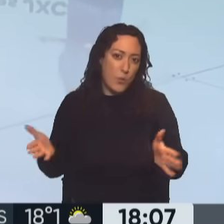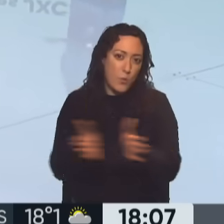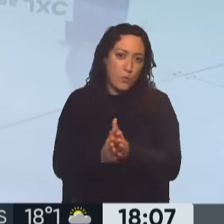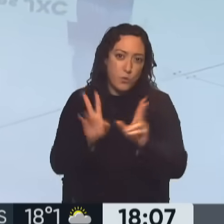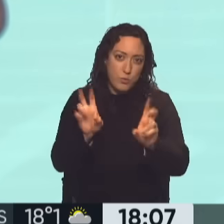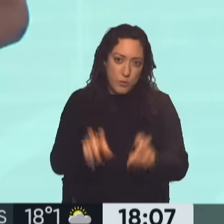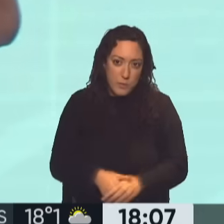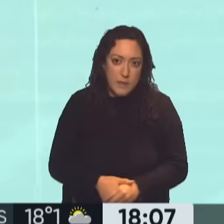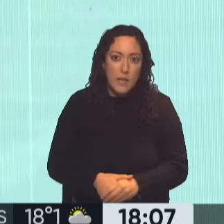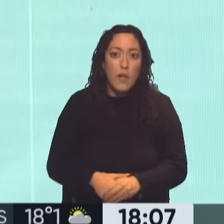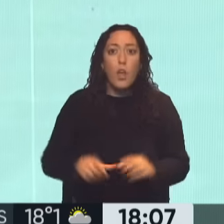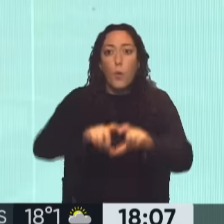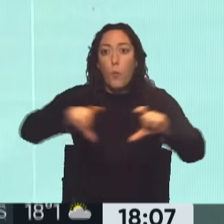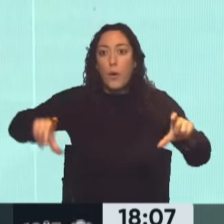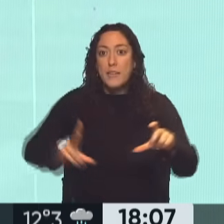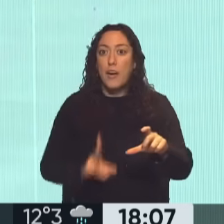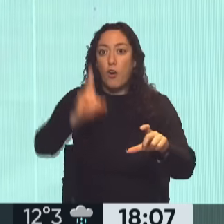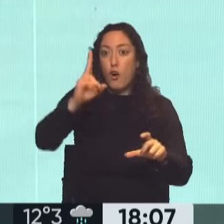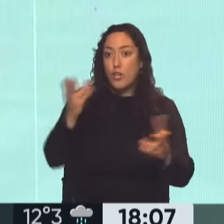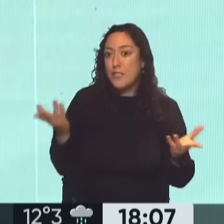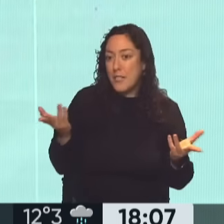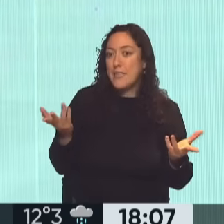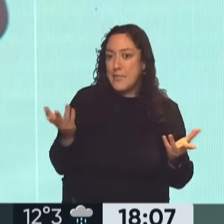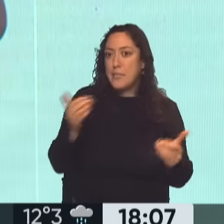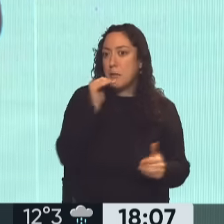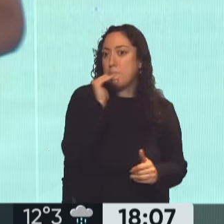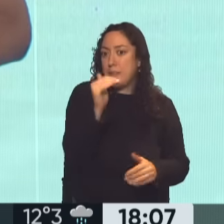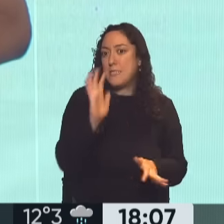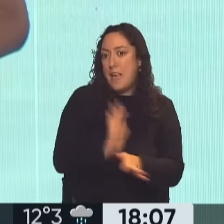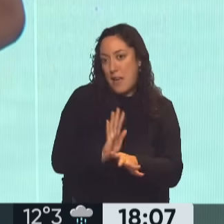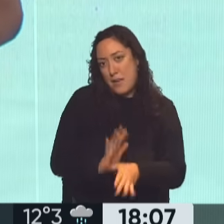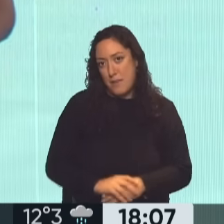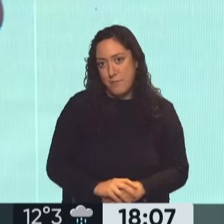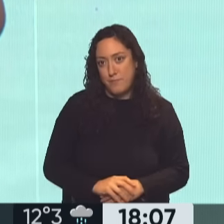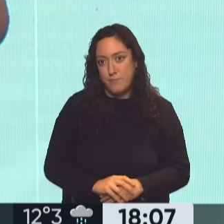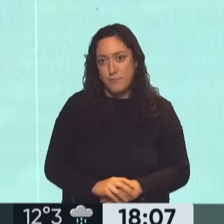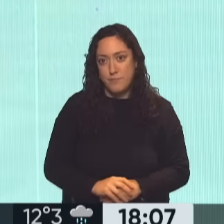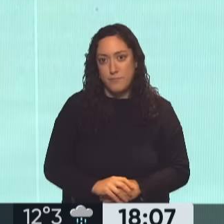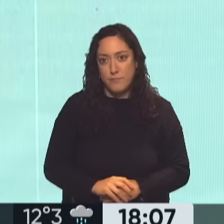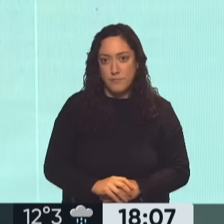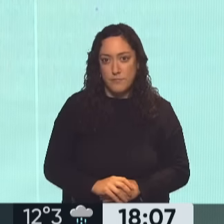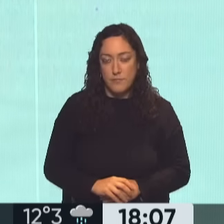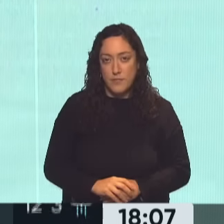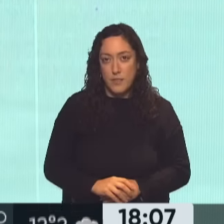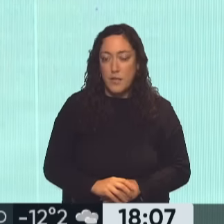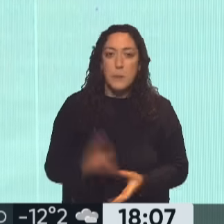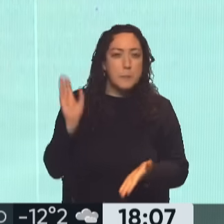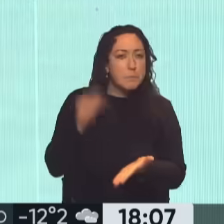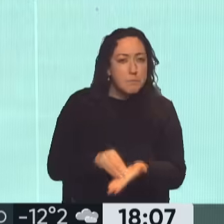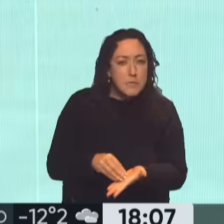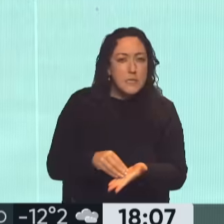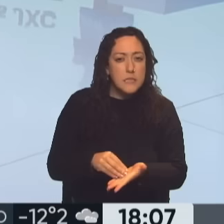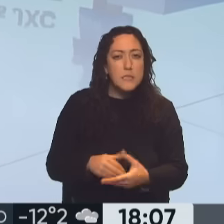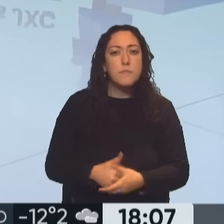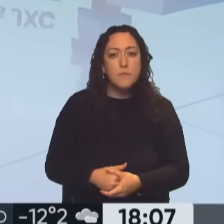boleta también, por supuesto, significó y les dijo algo, ¿no? La gente decidió por el corte de boletas. Bueno, ¿y después qué viene más? ¿Otra